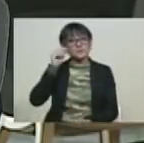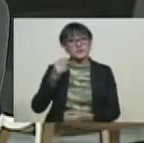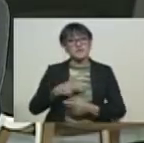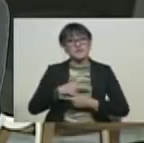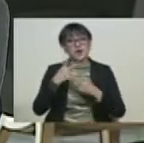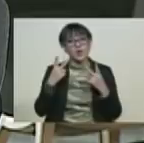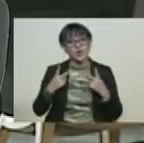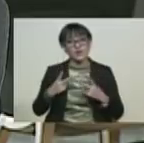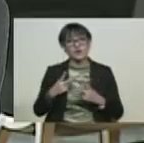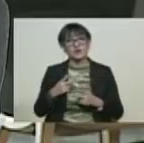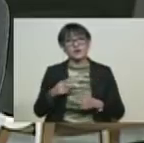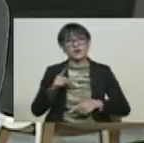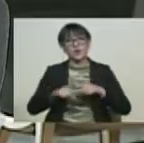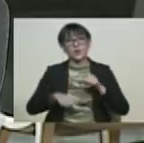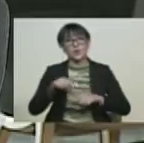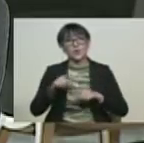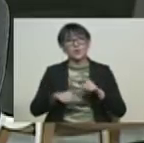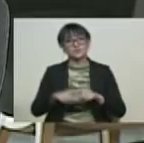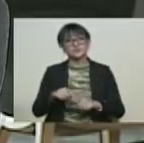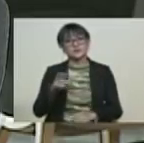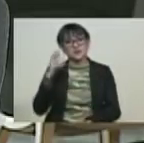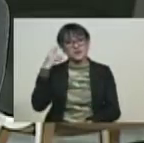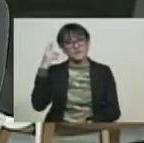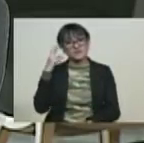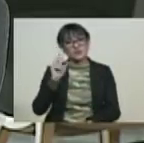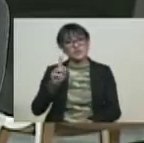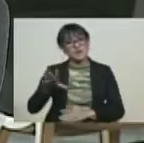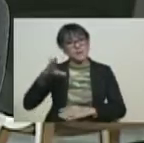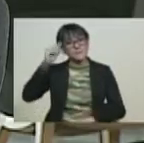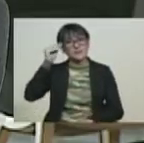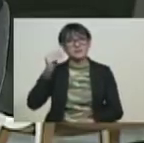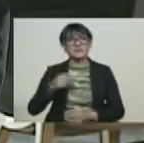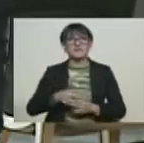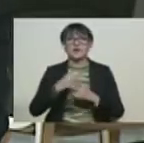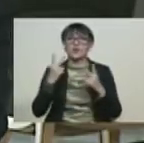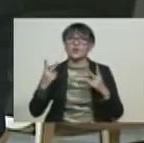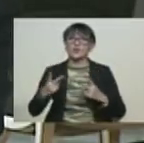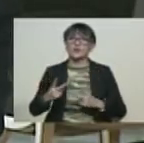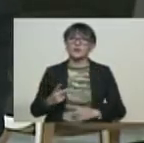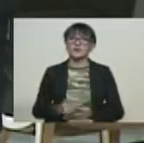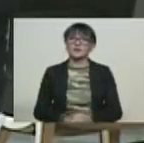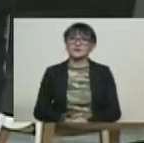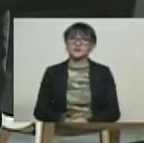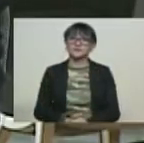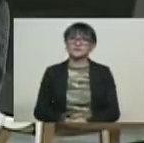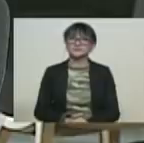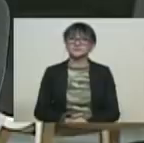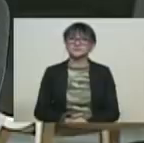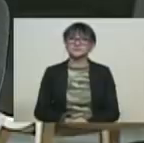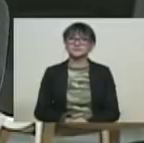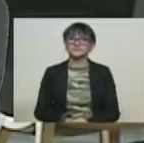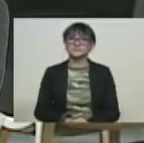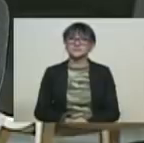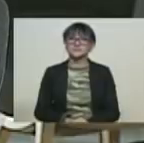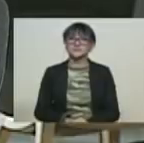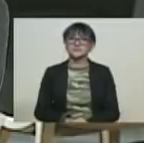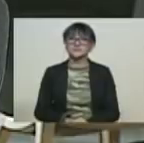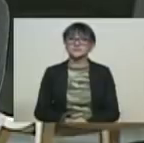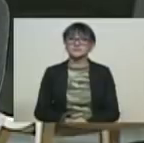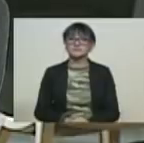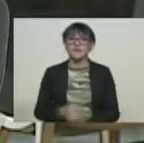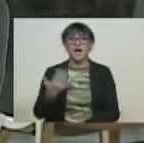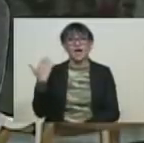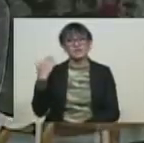lo que tenemos. Sirva la reflexión, aprender a valorar lo que tenemos. Porque precisamente en la época del